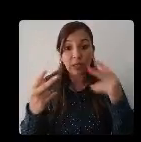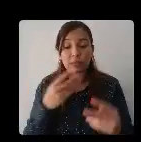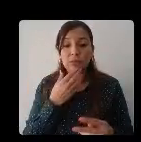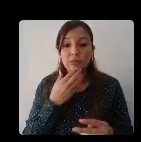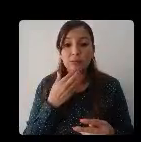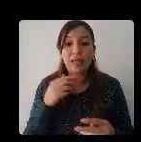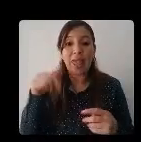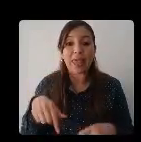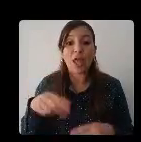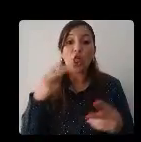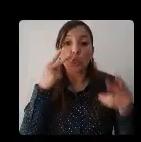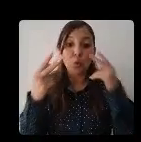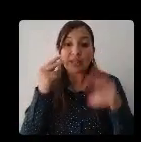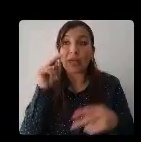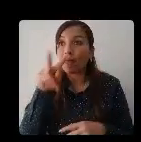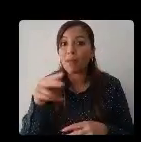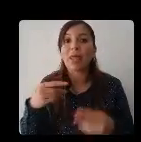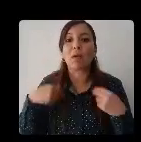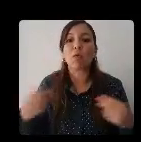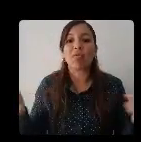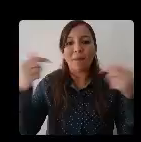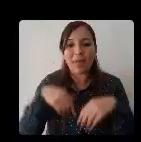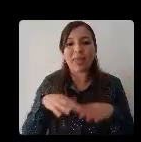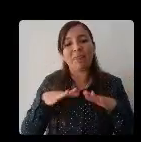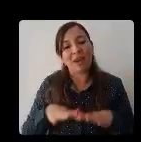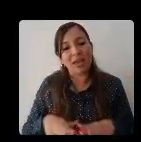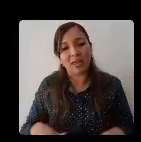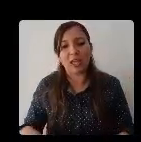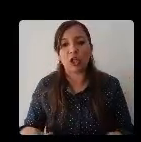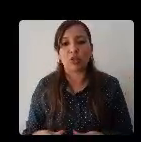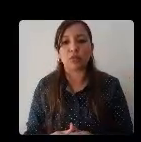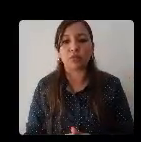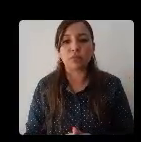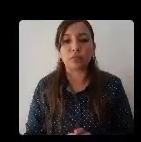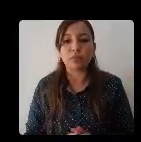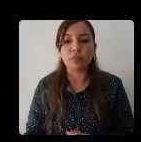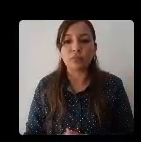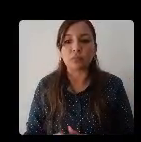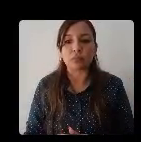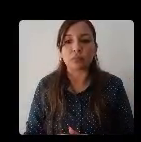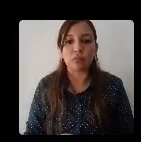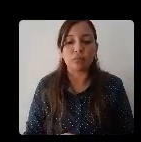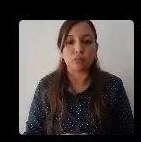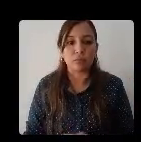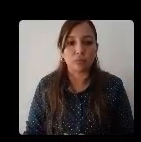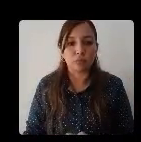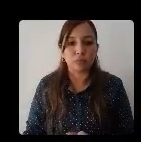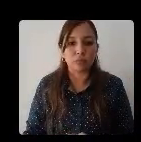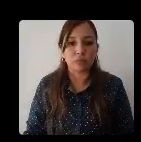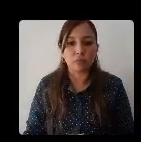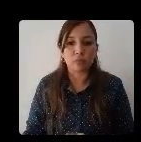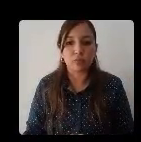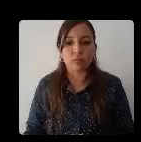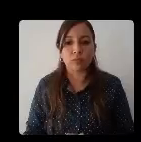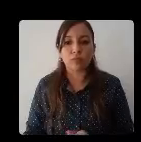también estábamos conociendo más tu experiencia. Algo que destacaba mucho es que